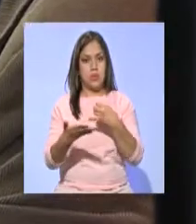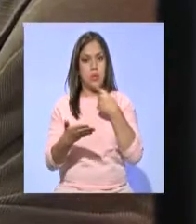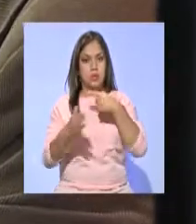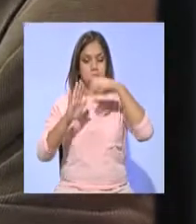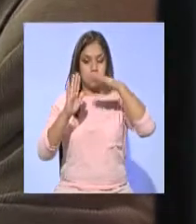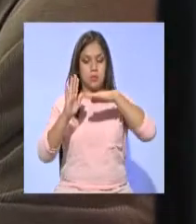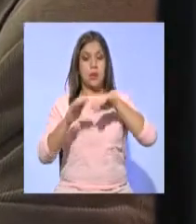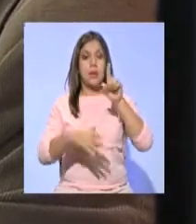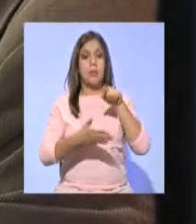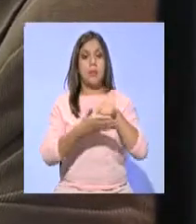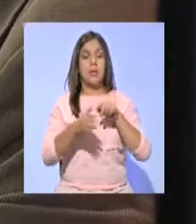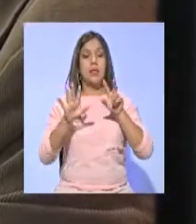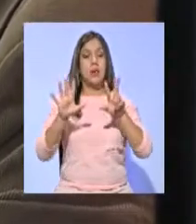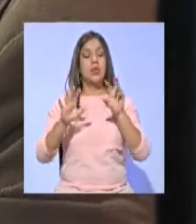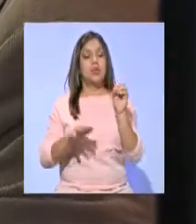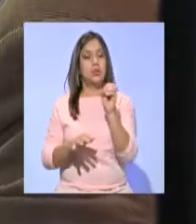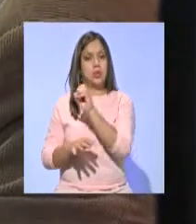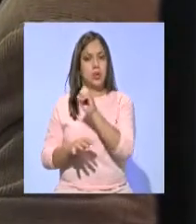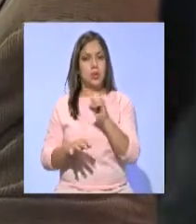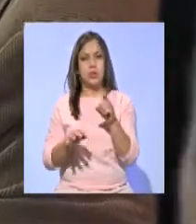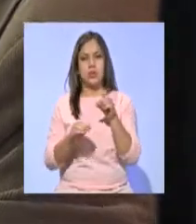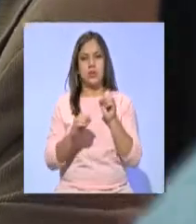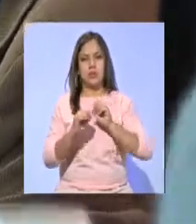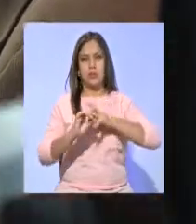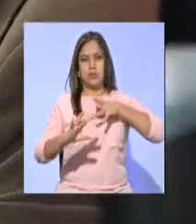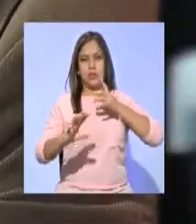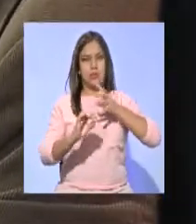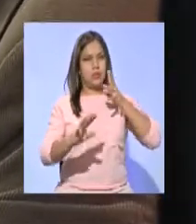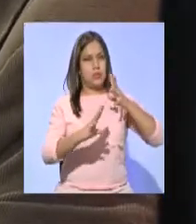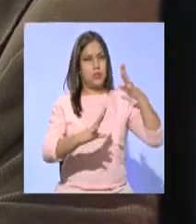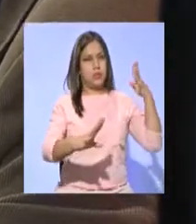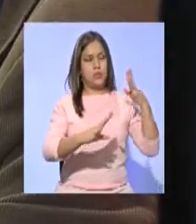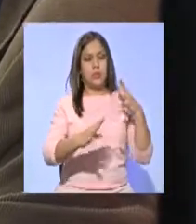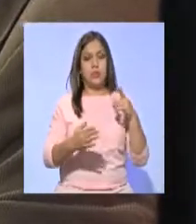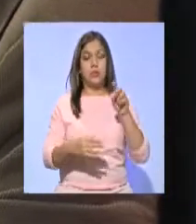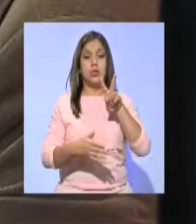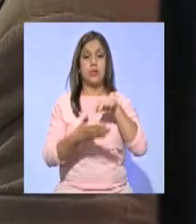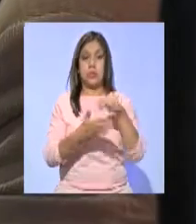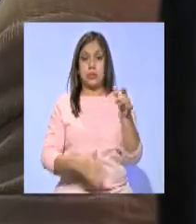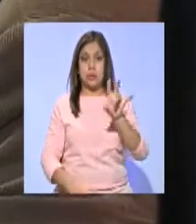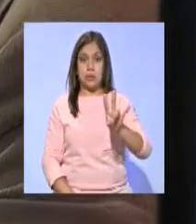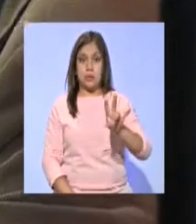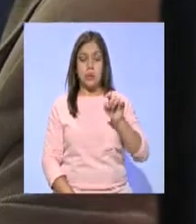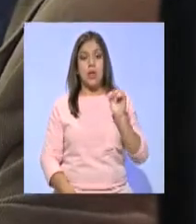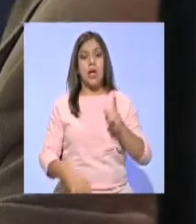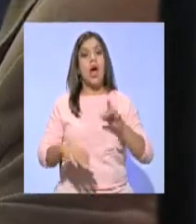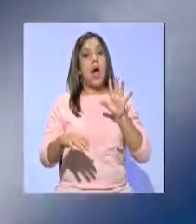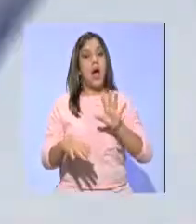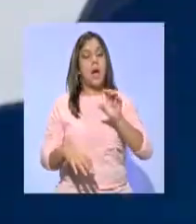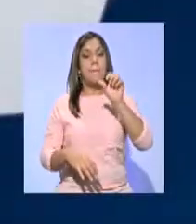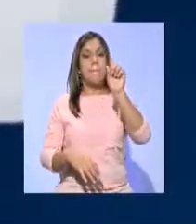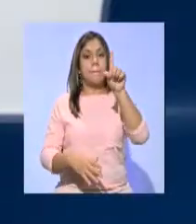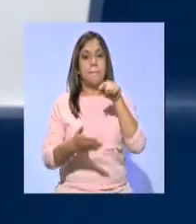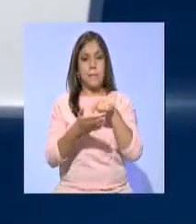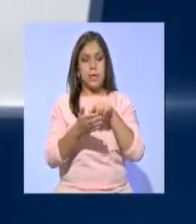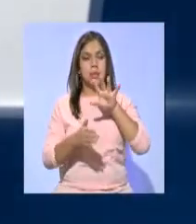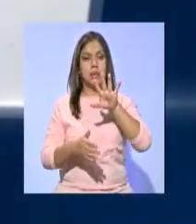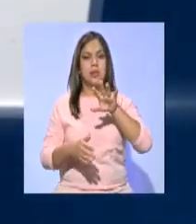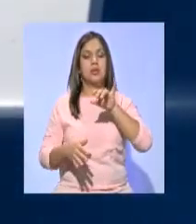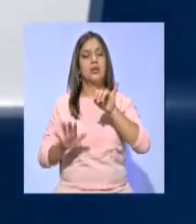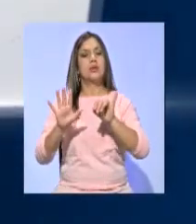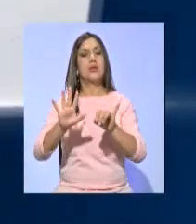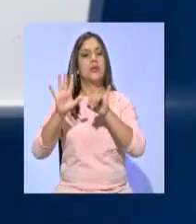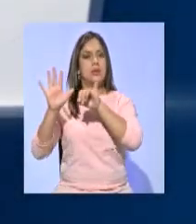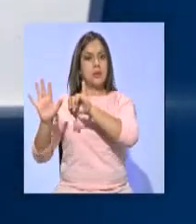disminuyendo de 1.800 recintos de transmisión, 1.800 enlaces que teníamos en el 2017, a 1.566. En el